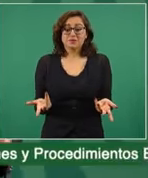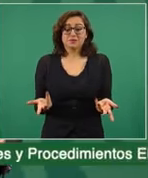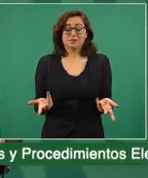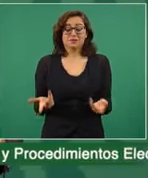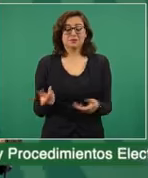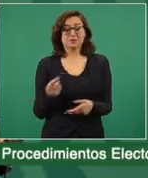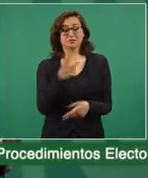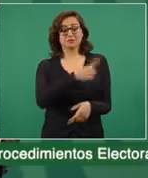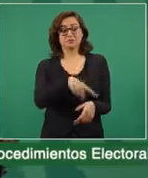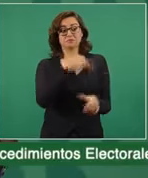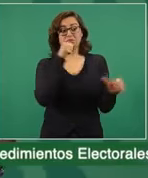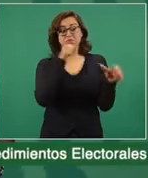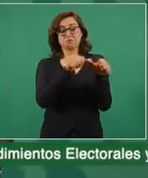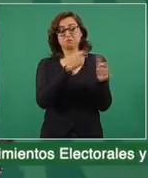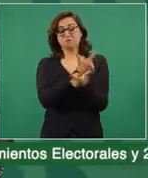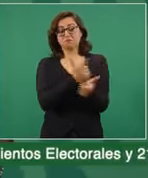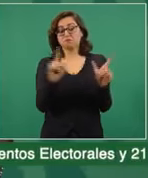letras libres,